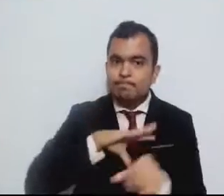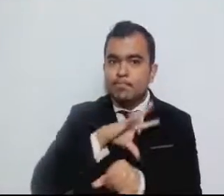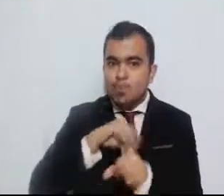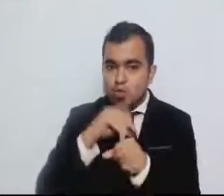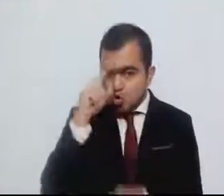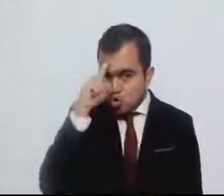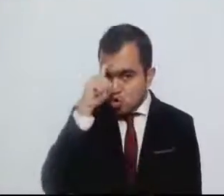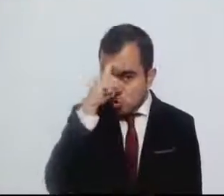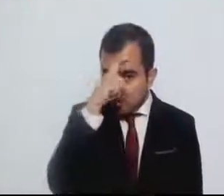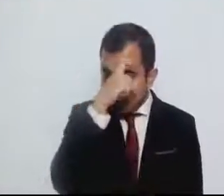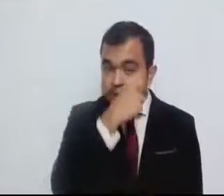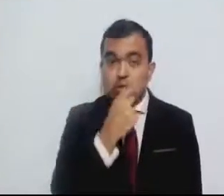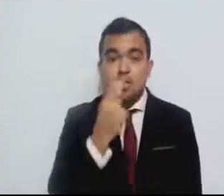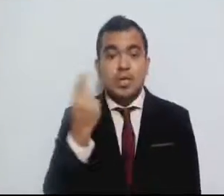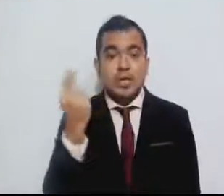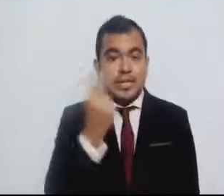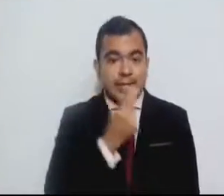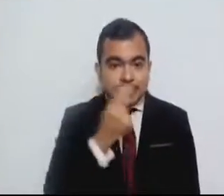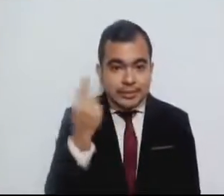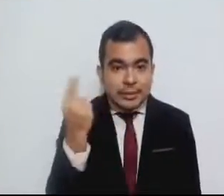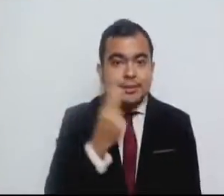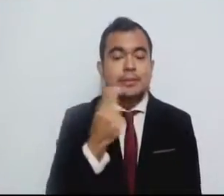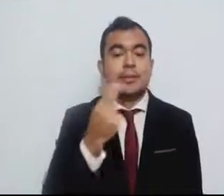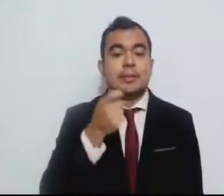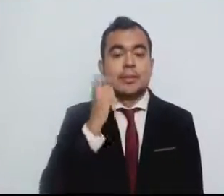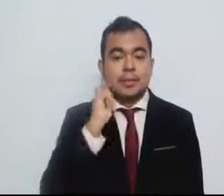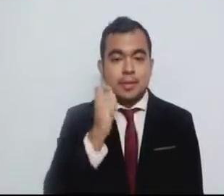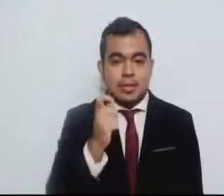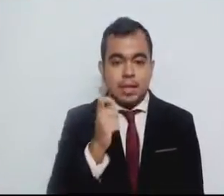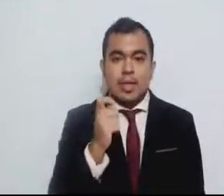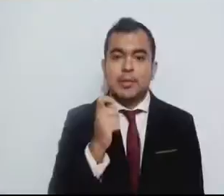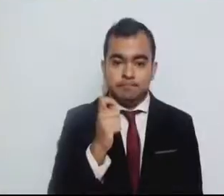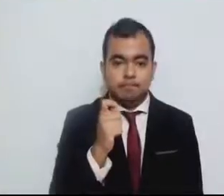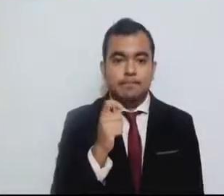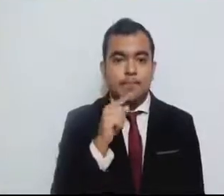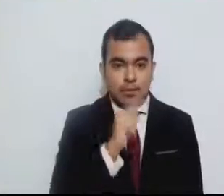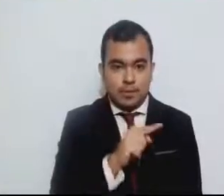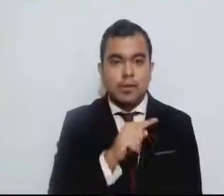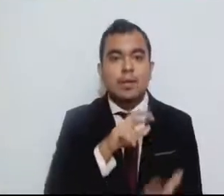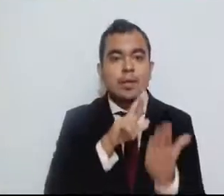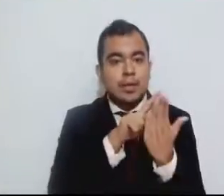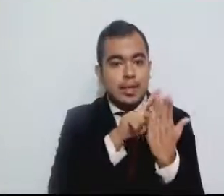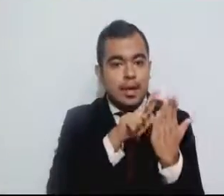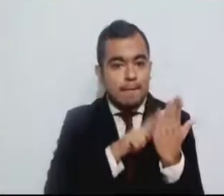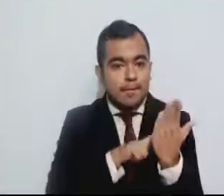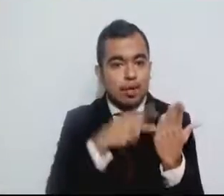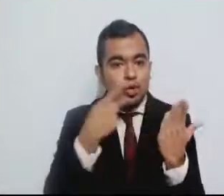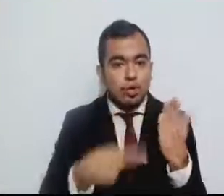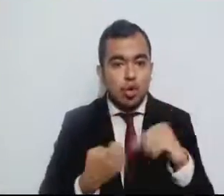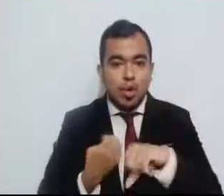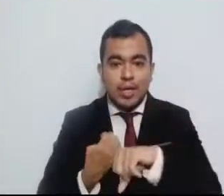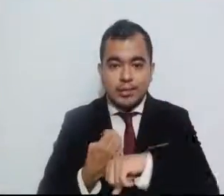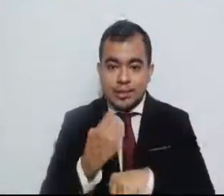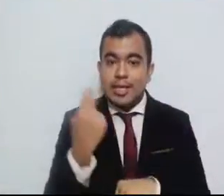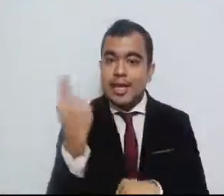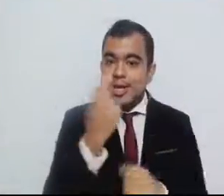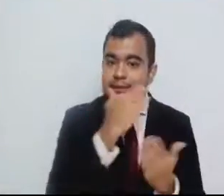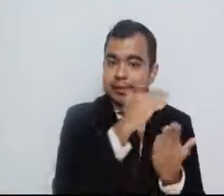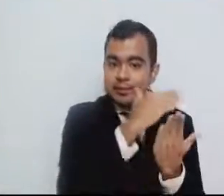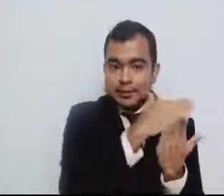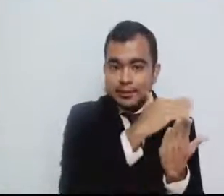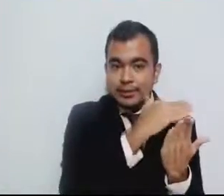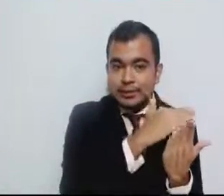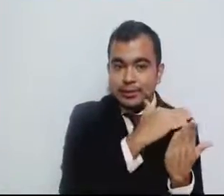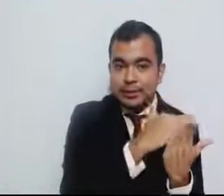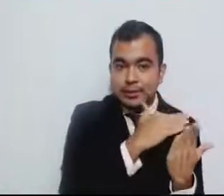encontrarse de forma precisa en la norma estatal. Y por lo tanto, la